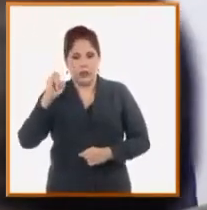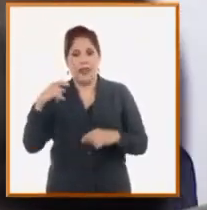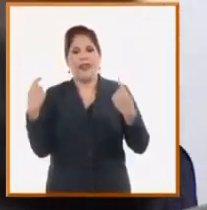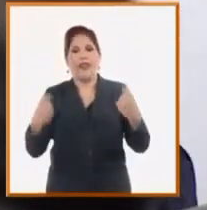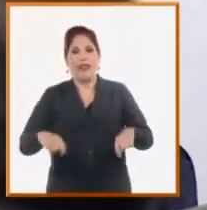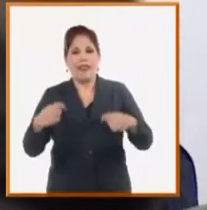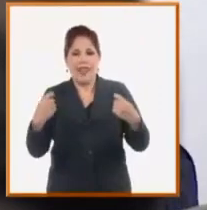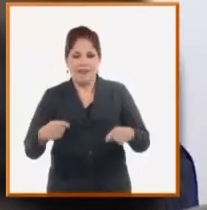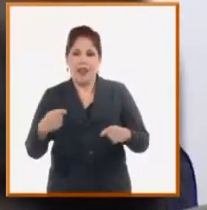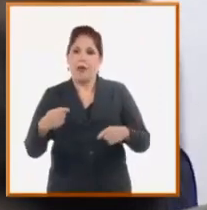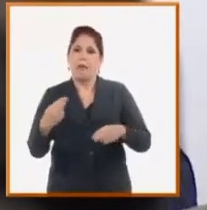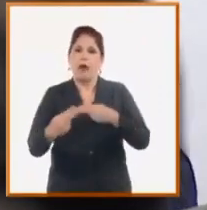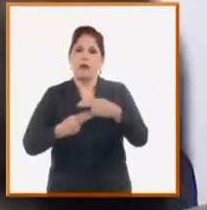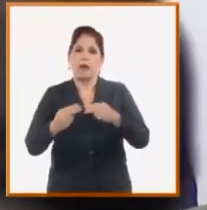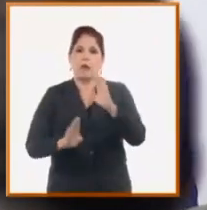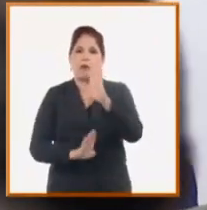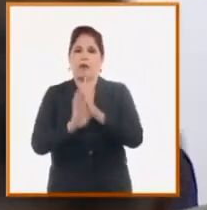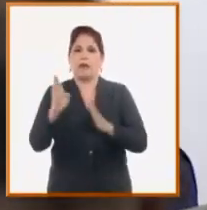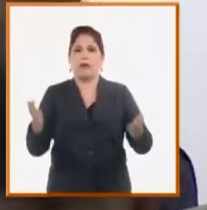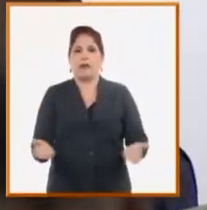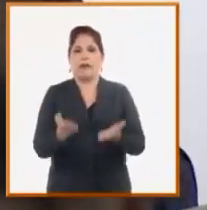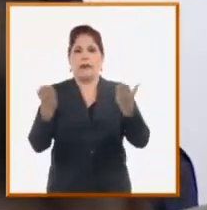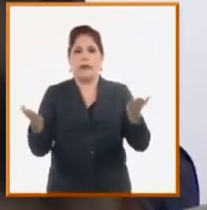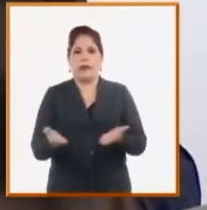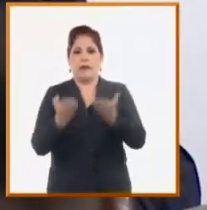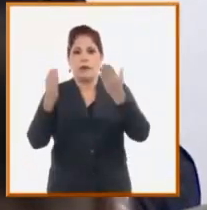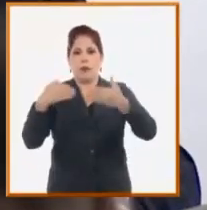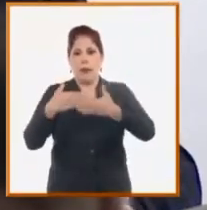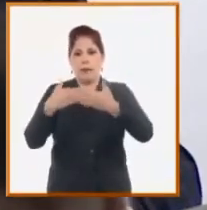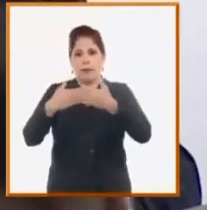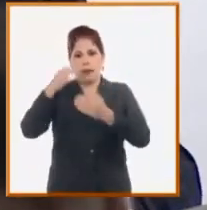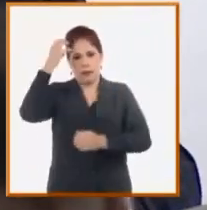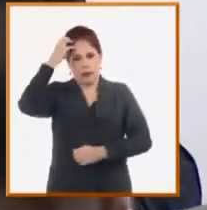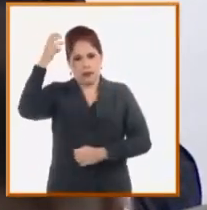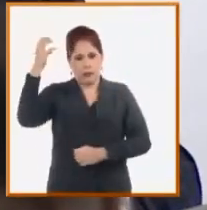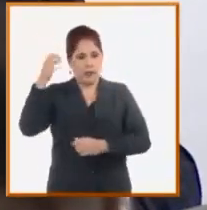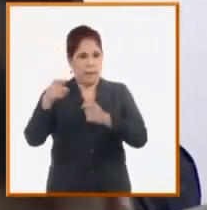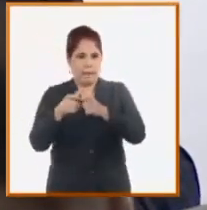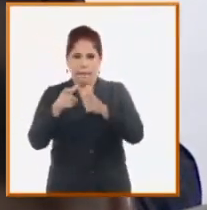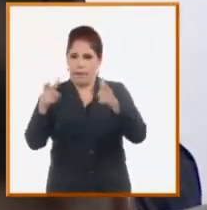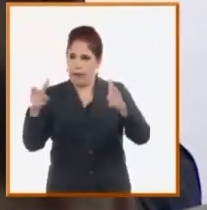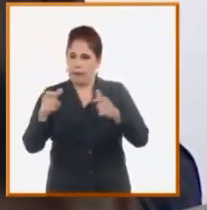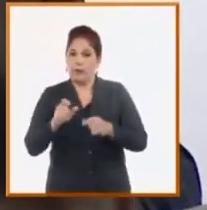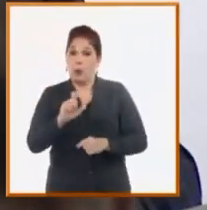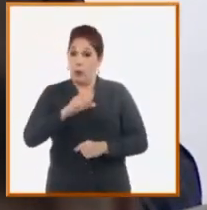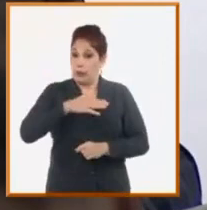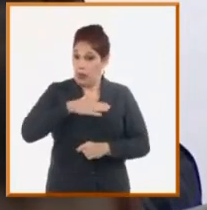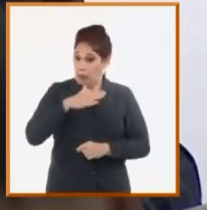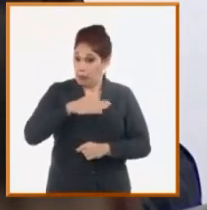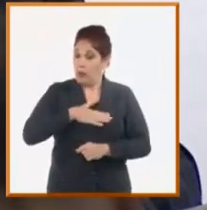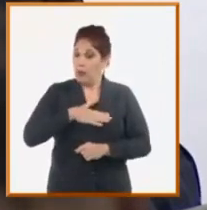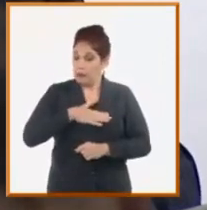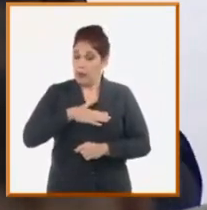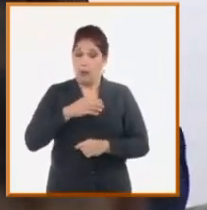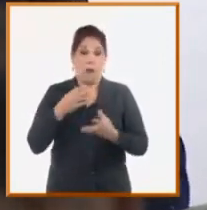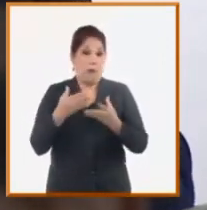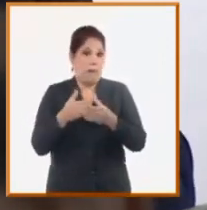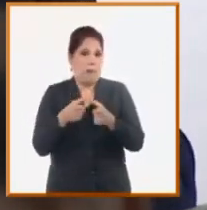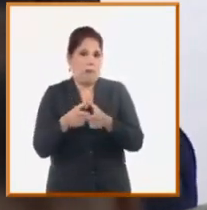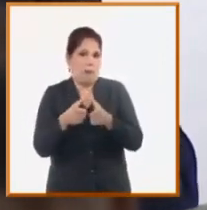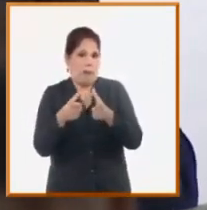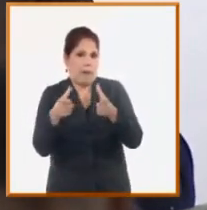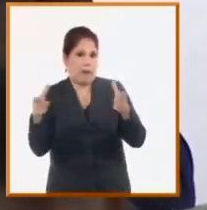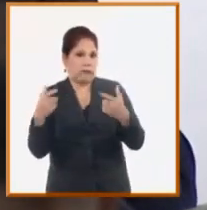el desarrollo de estos actores ha permitido ampliar la oferta, ha permitido ampliar